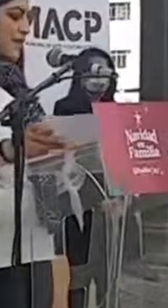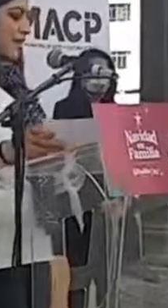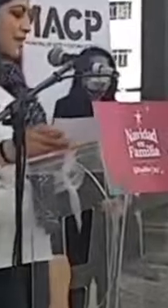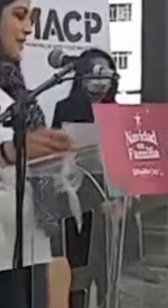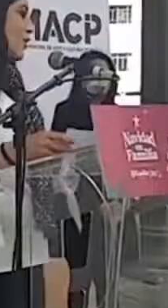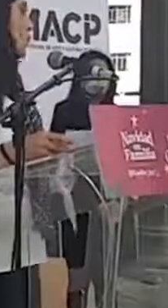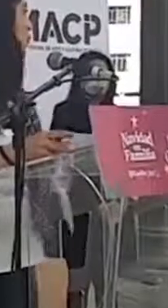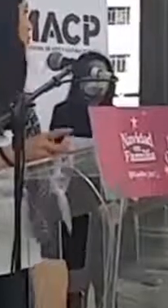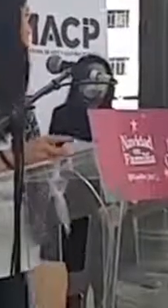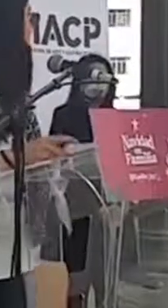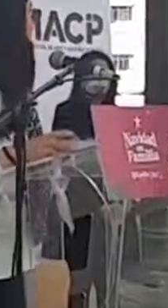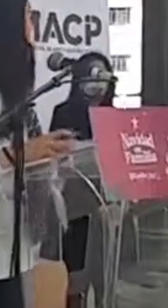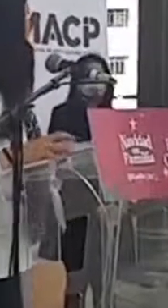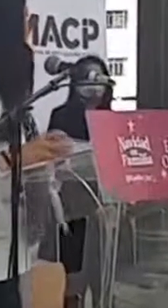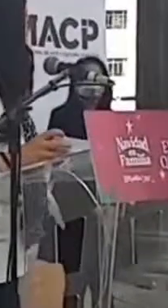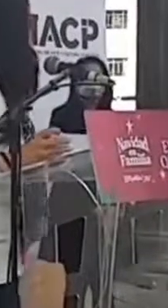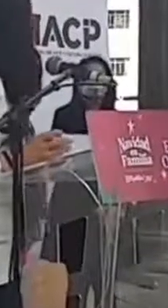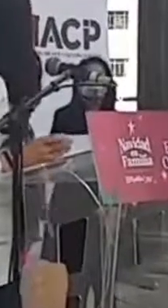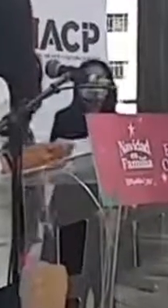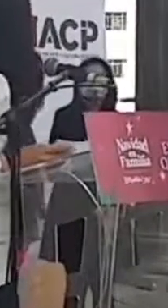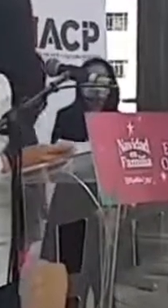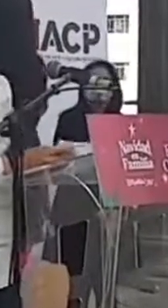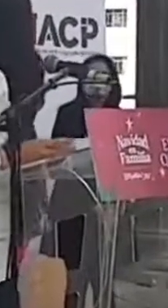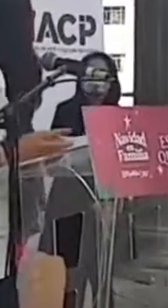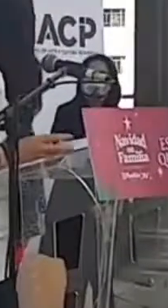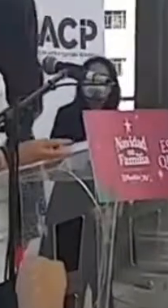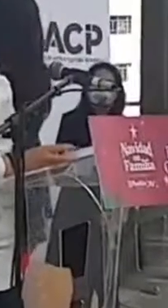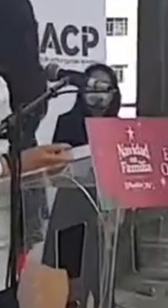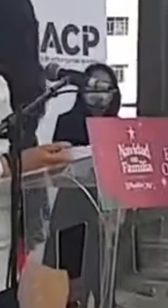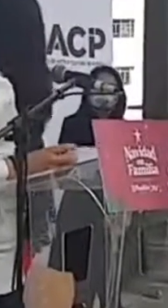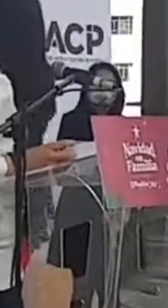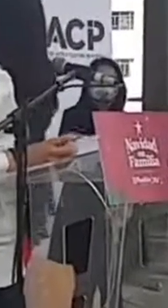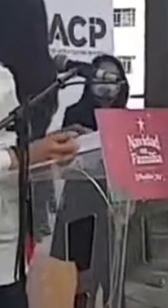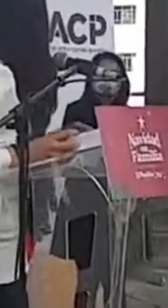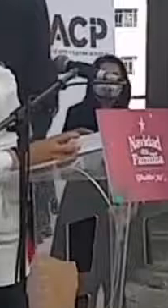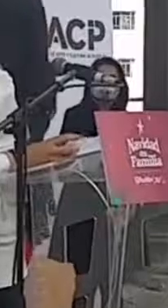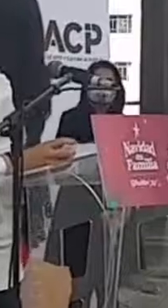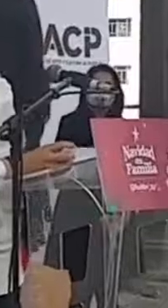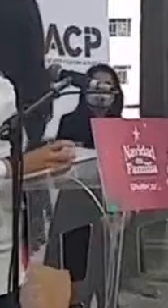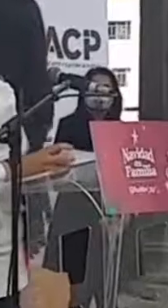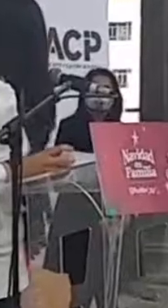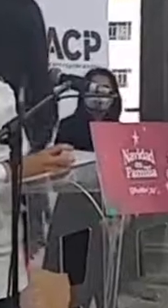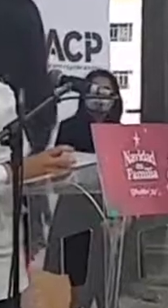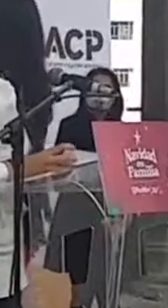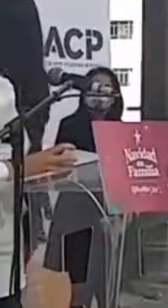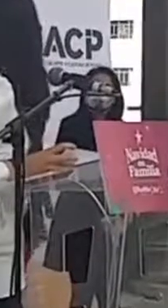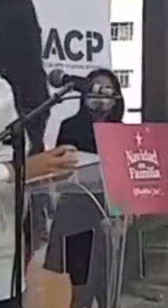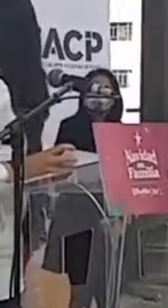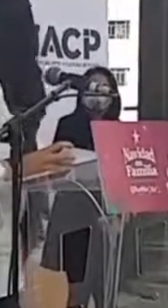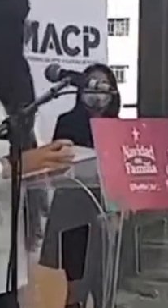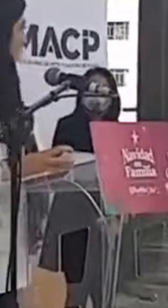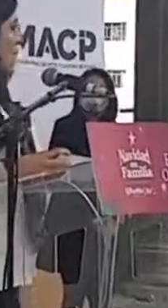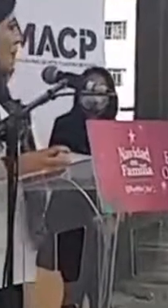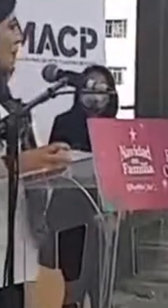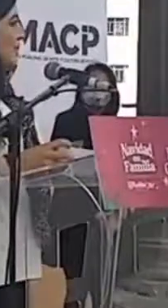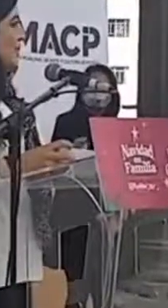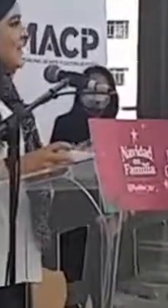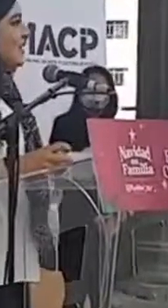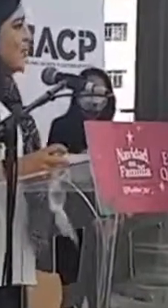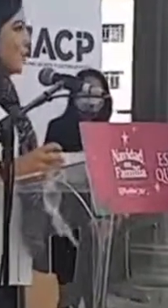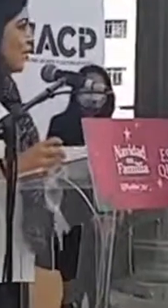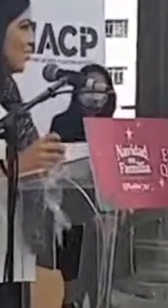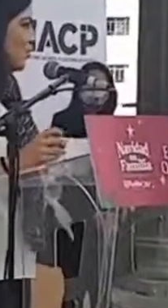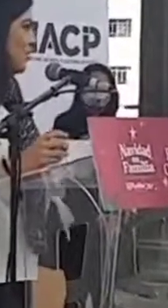parece que esta oportunidad que nos damos, y digo nos damos mutuamente para seguir inspirando, para